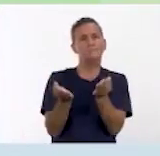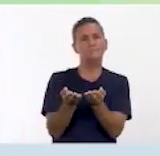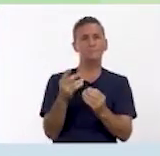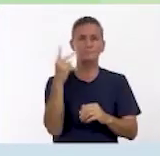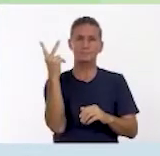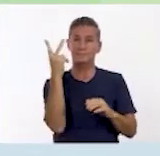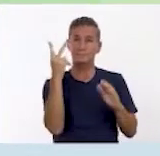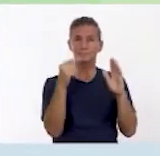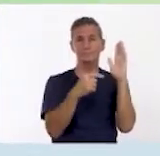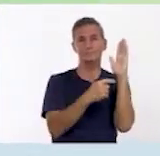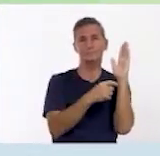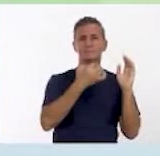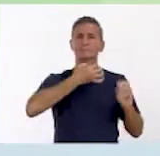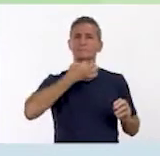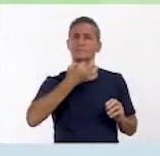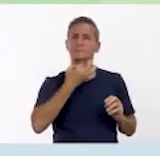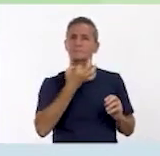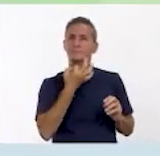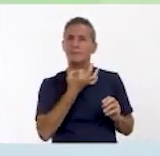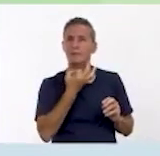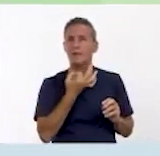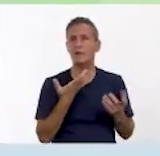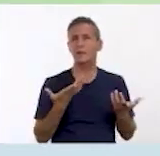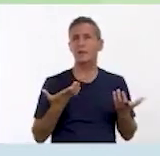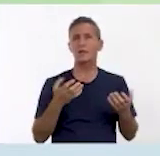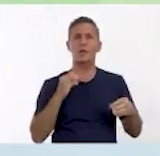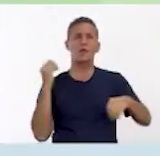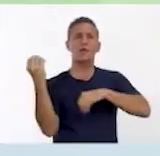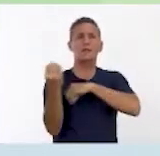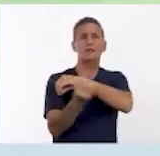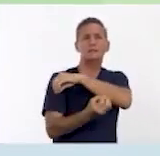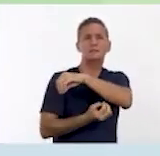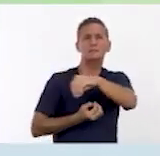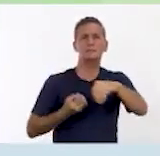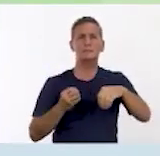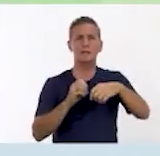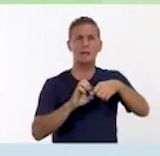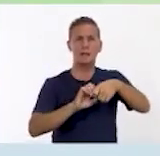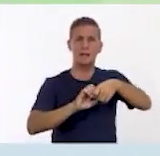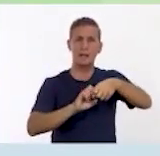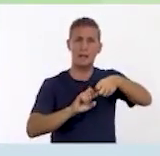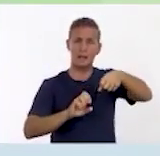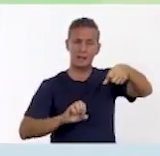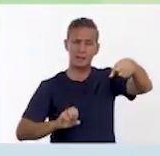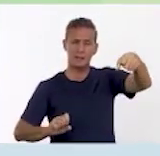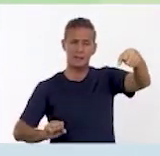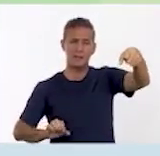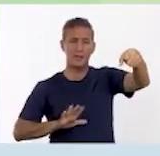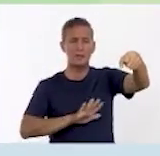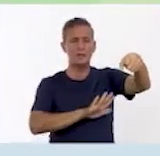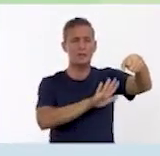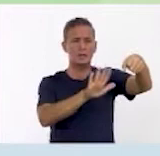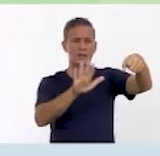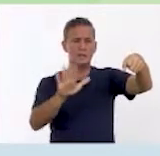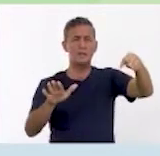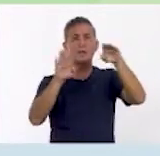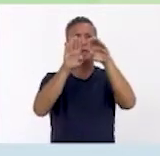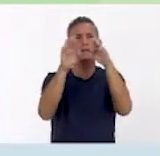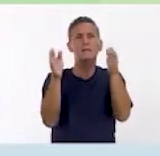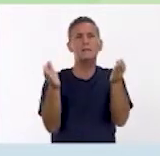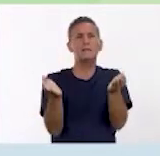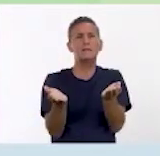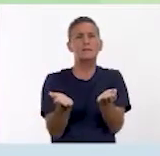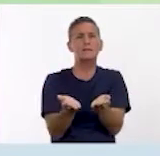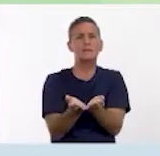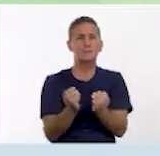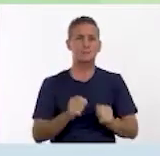segundo objetivo es de explicar y hacer referencia a los cambios ocurridos en el mapa del mundo. Allí